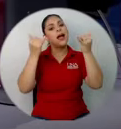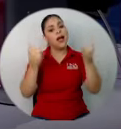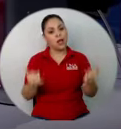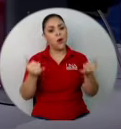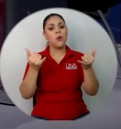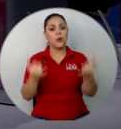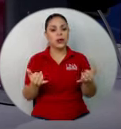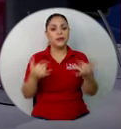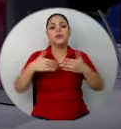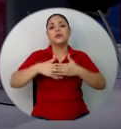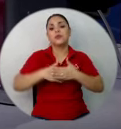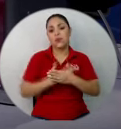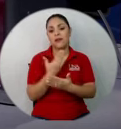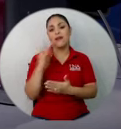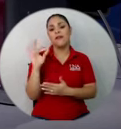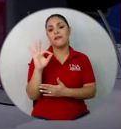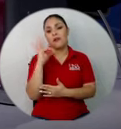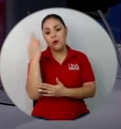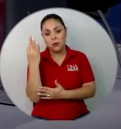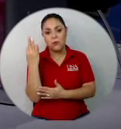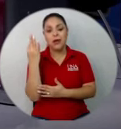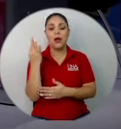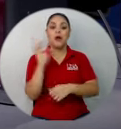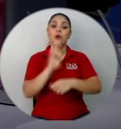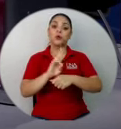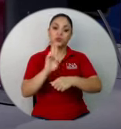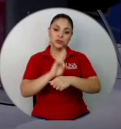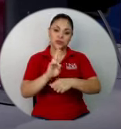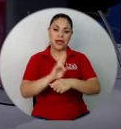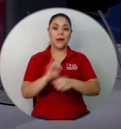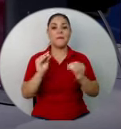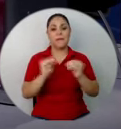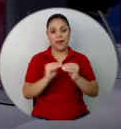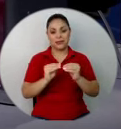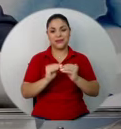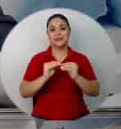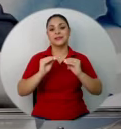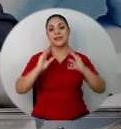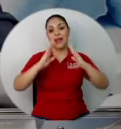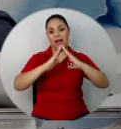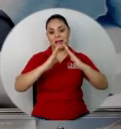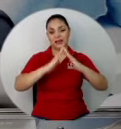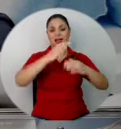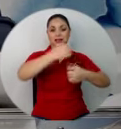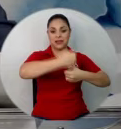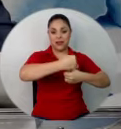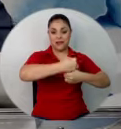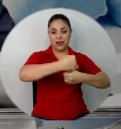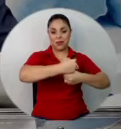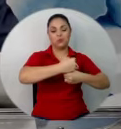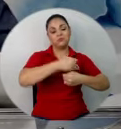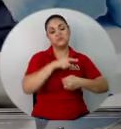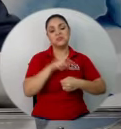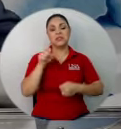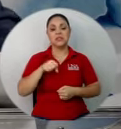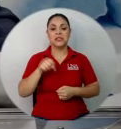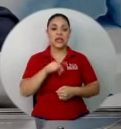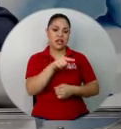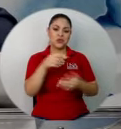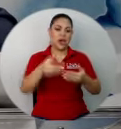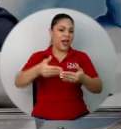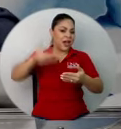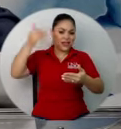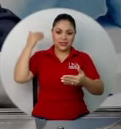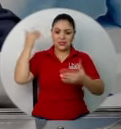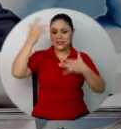que viene mucho. Se está utilizando mucho teletrabajo, que eso se ha venido haciendo desde antes de